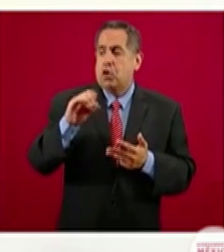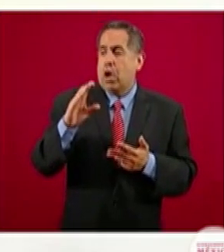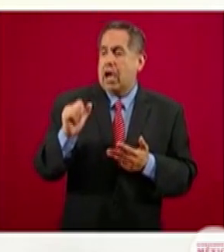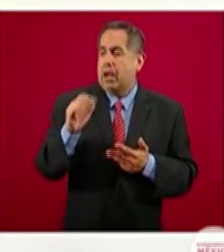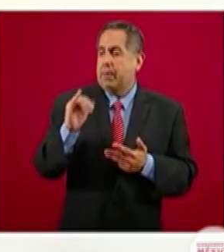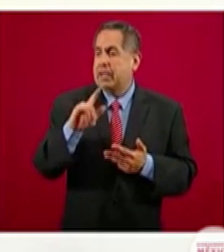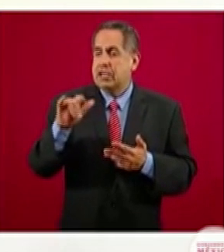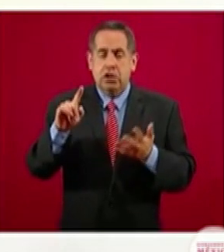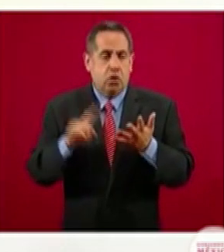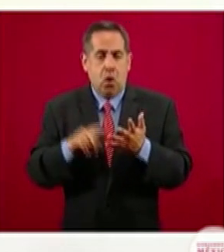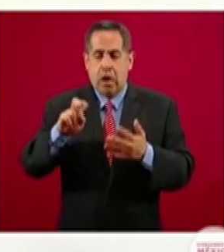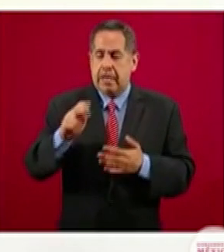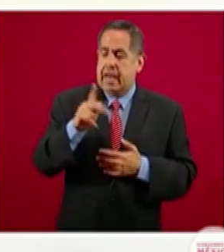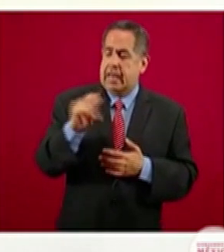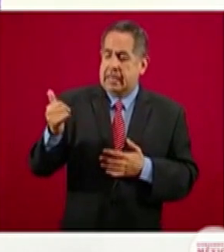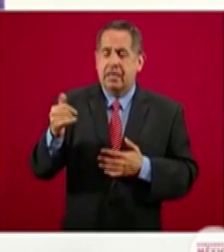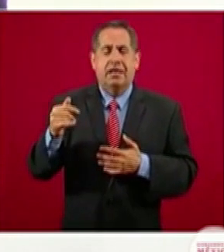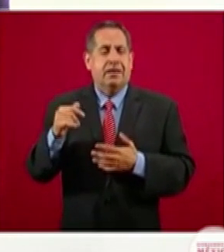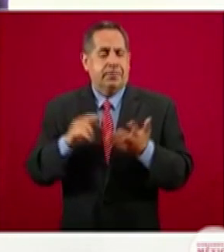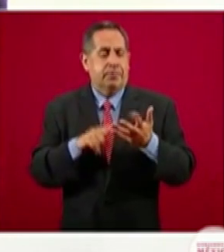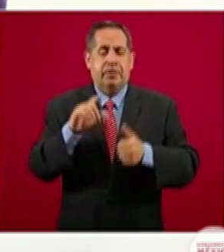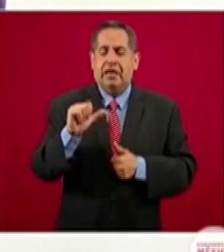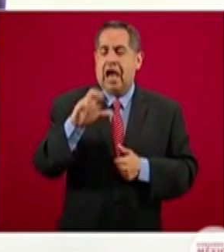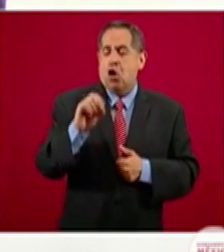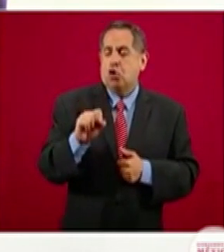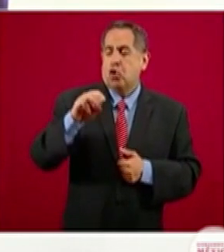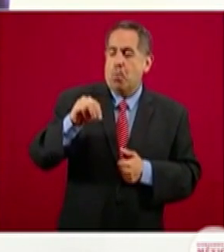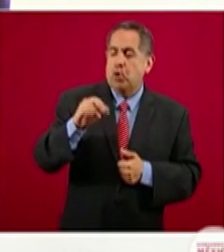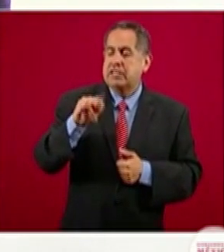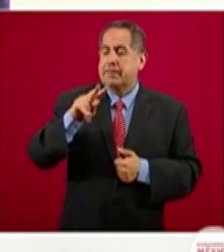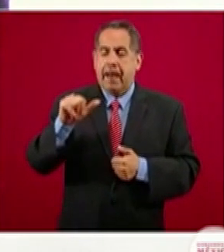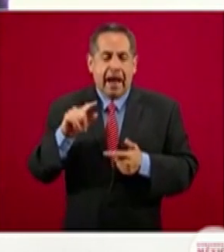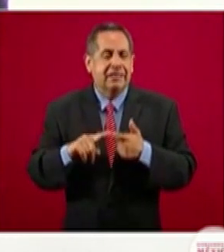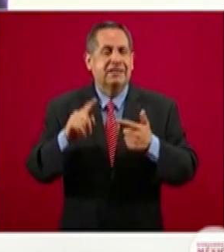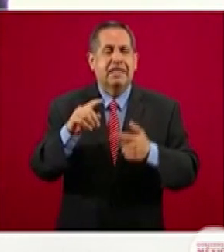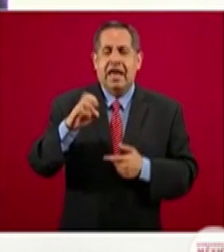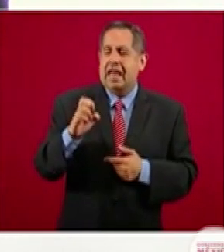Nelly Campobello, Carlos Monsiváis y Heriberto Frías.